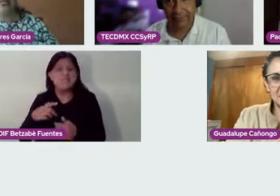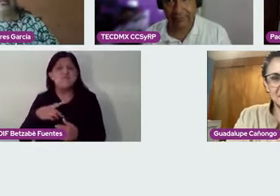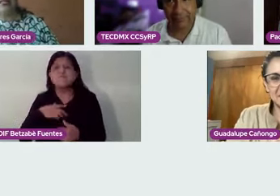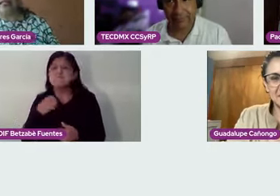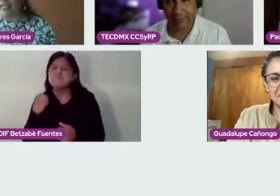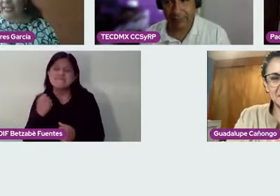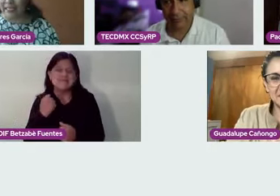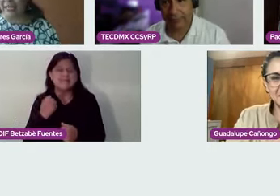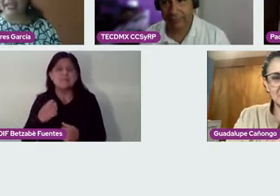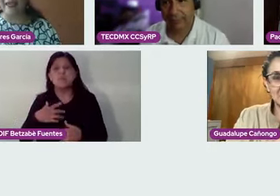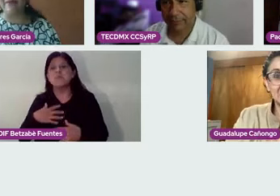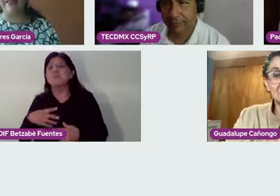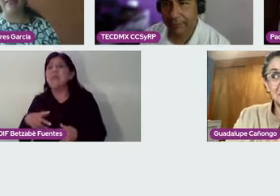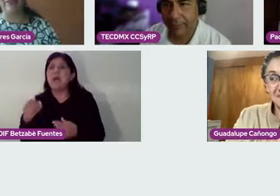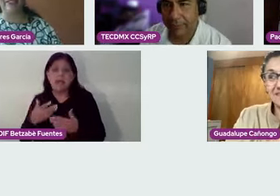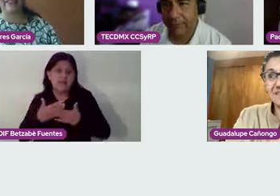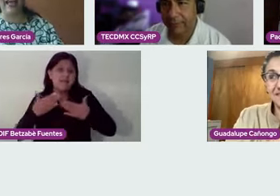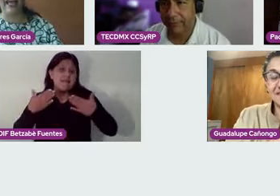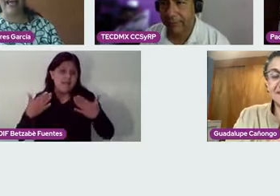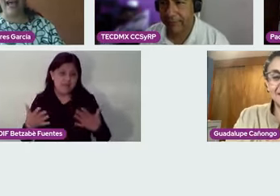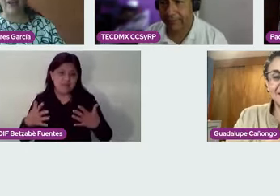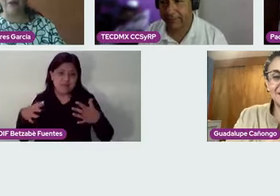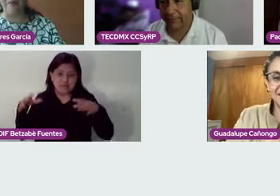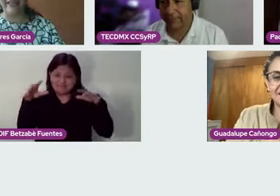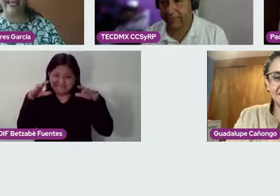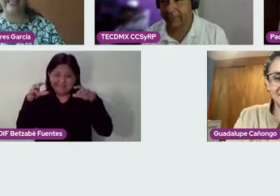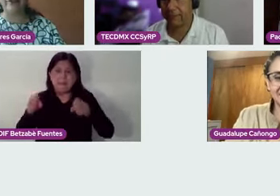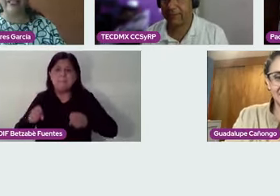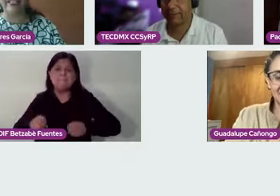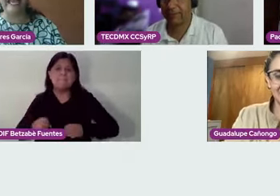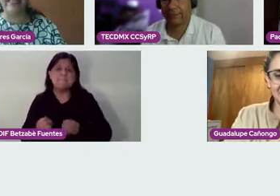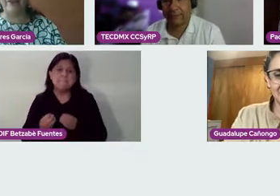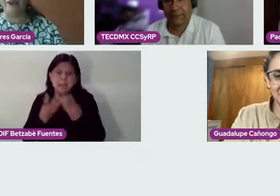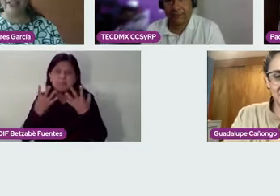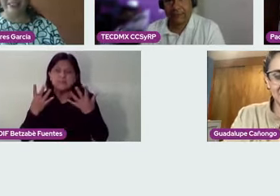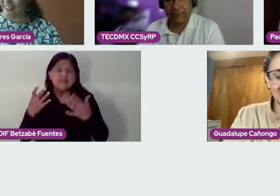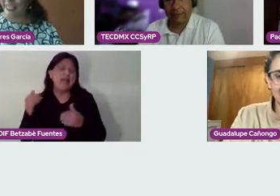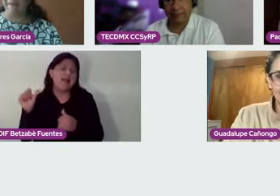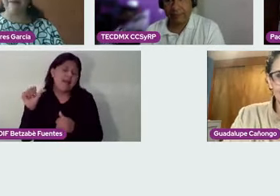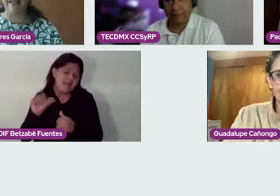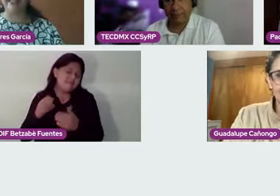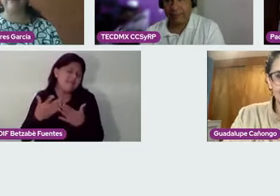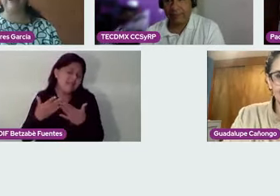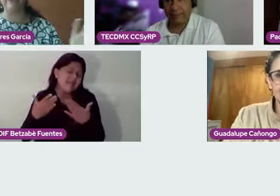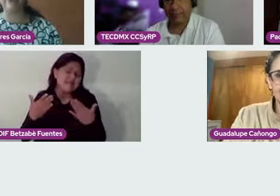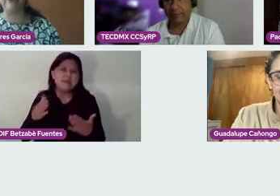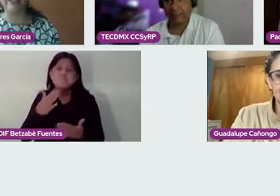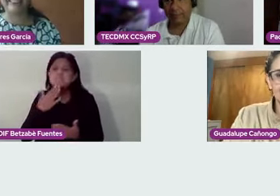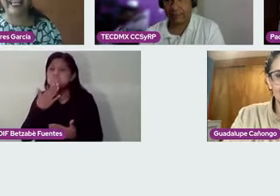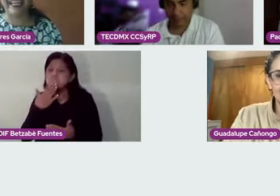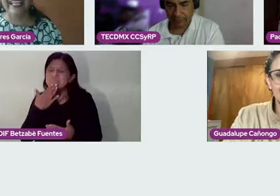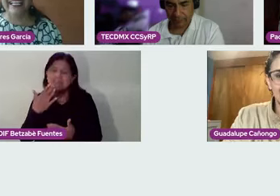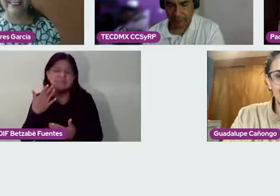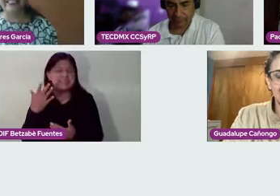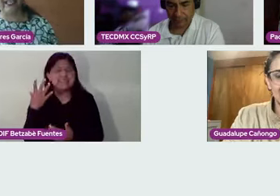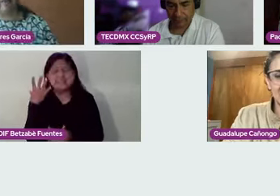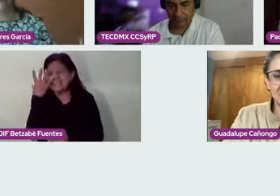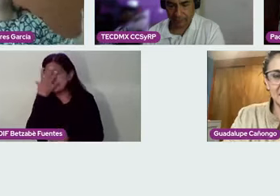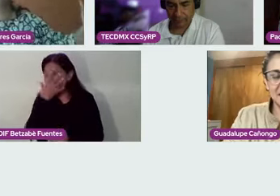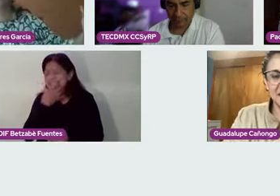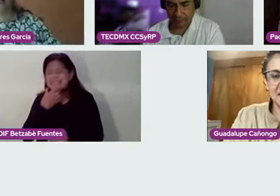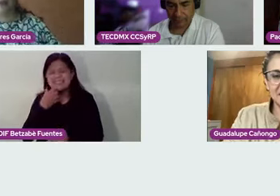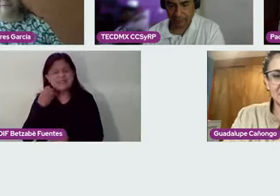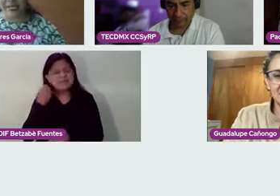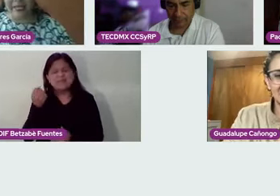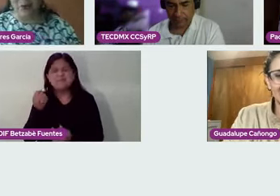primavera que extrañamente nos está acompañando el día de hoy. Siempre es muy hermoso iniciar charlas de café